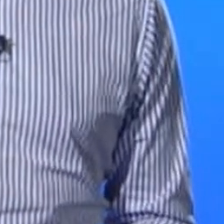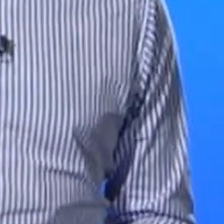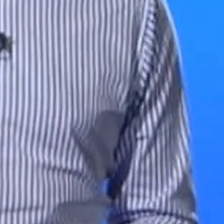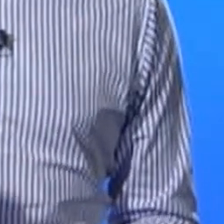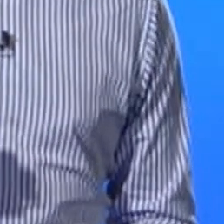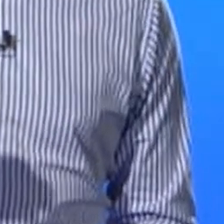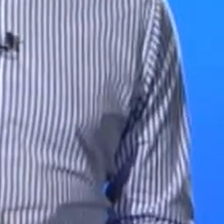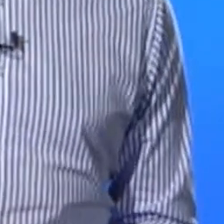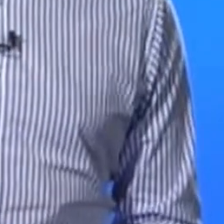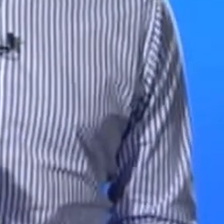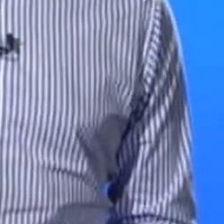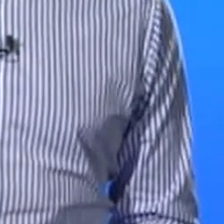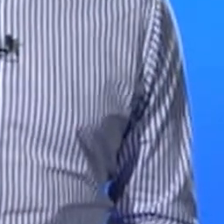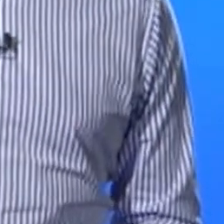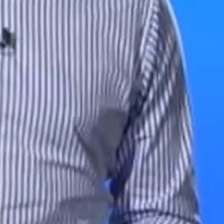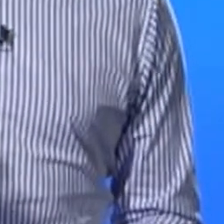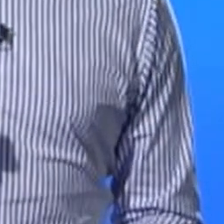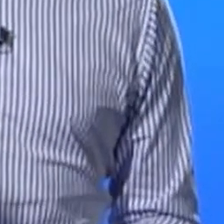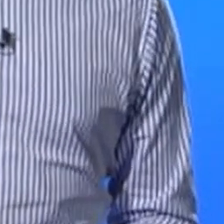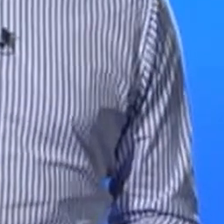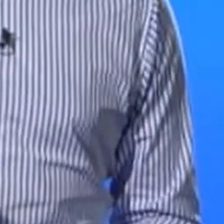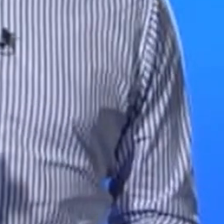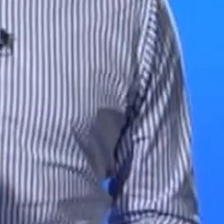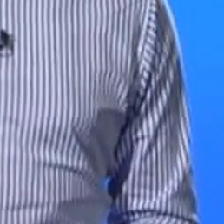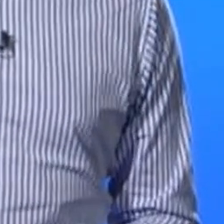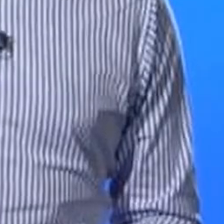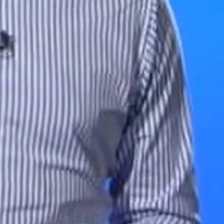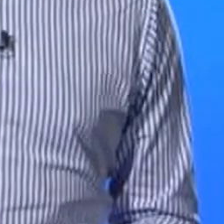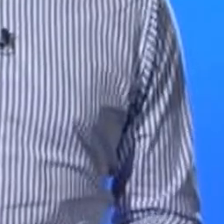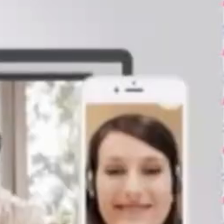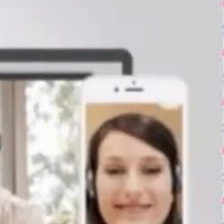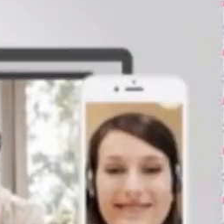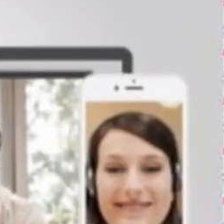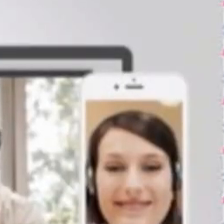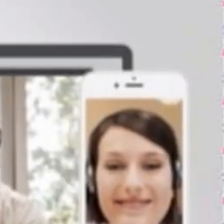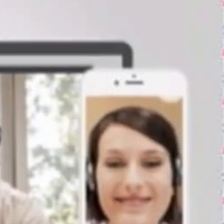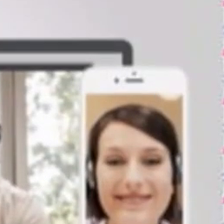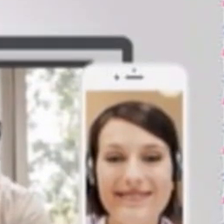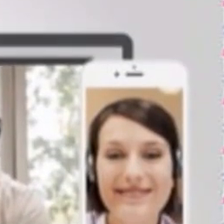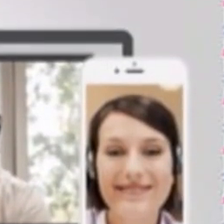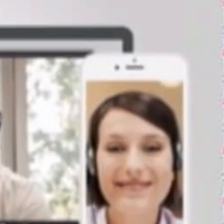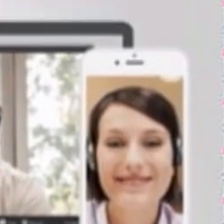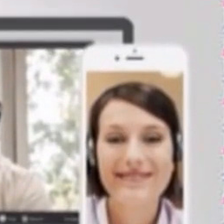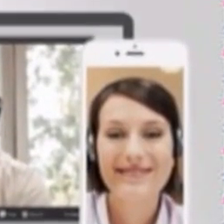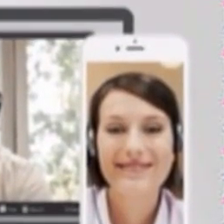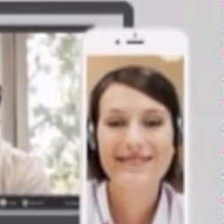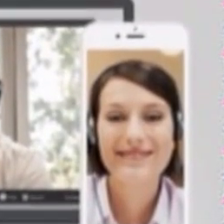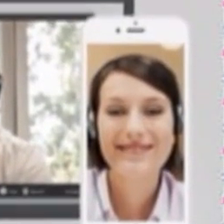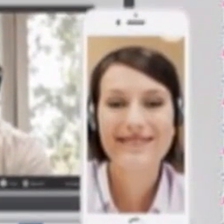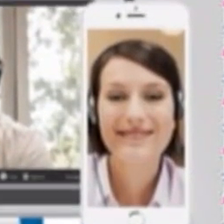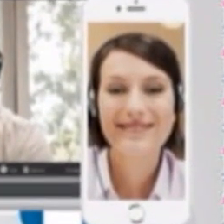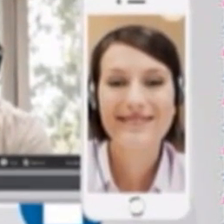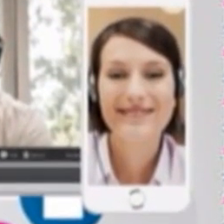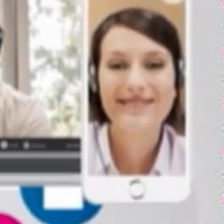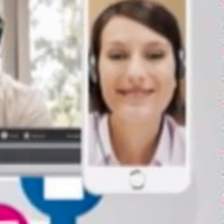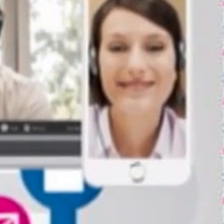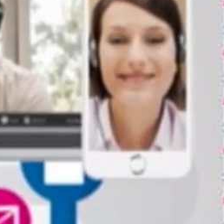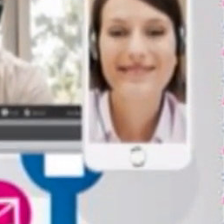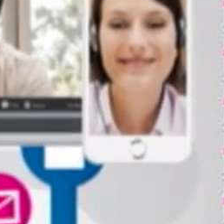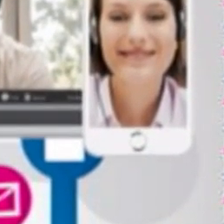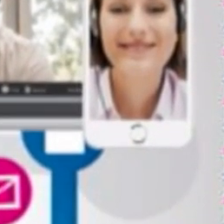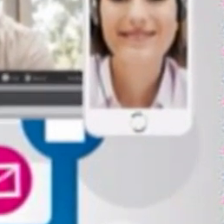las pymes participen en el evento Fábrica de Negocio. Esta se trata de una jornada de una semana en la que